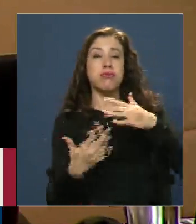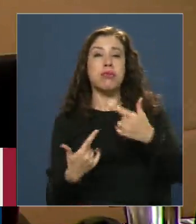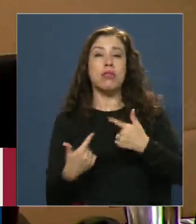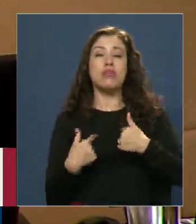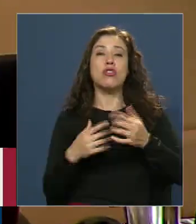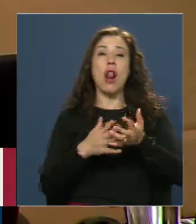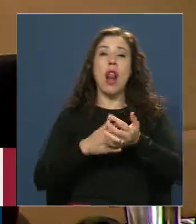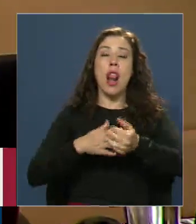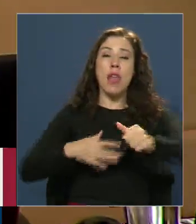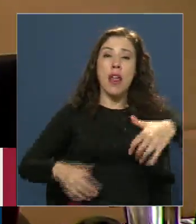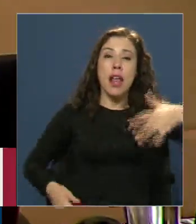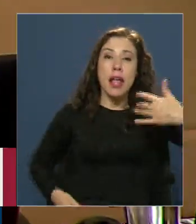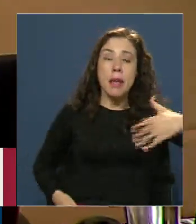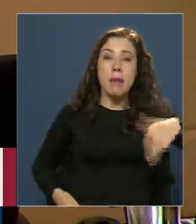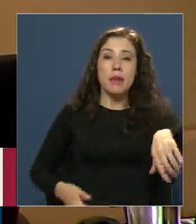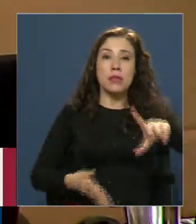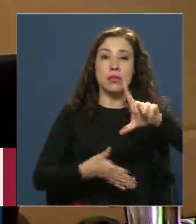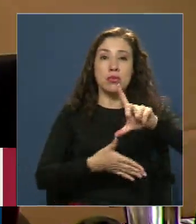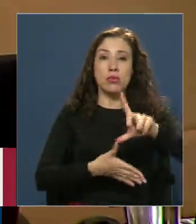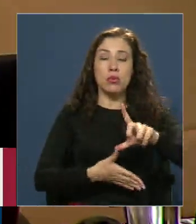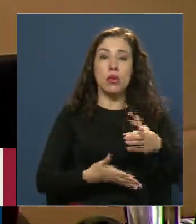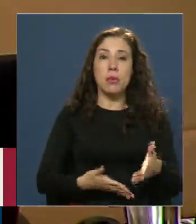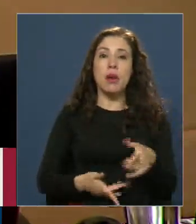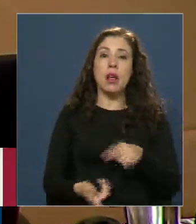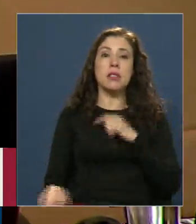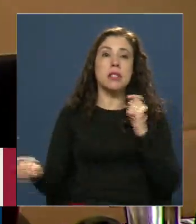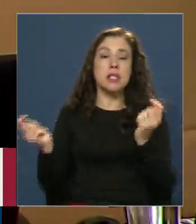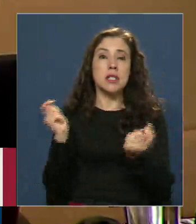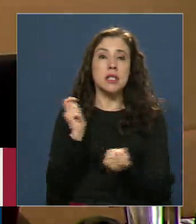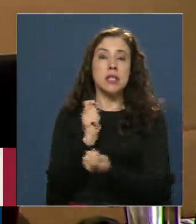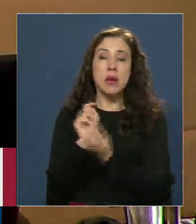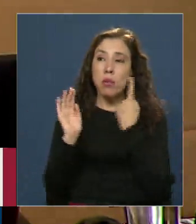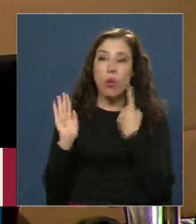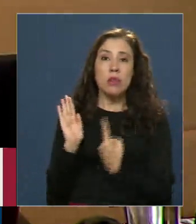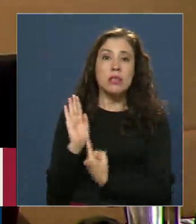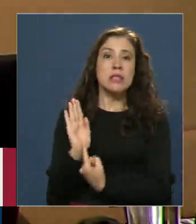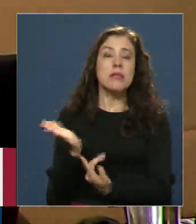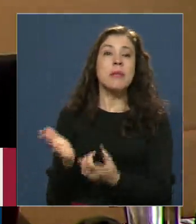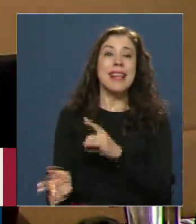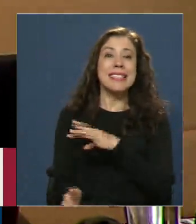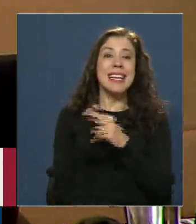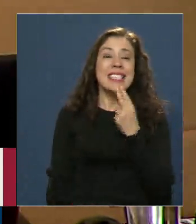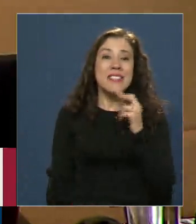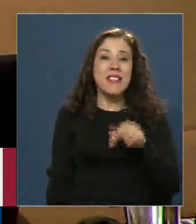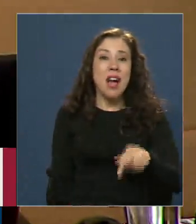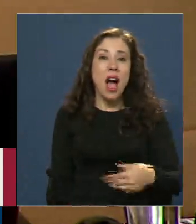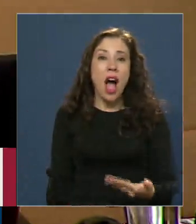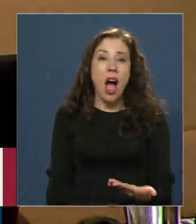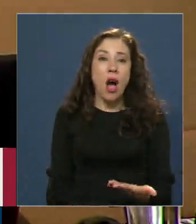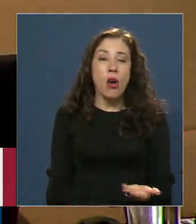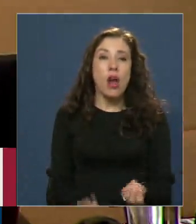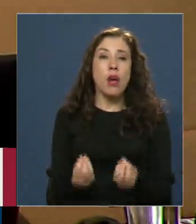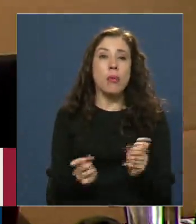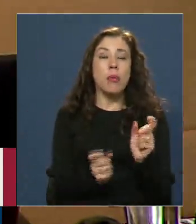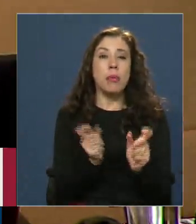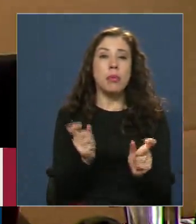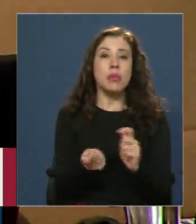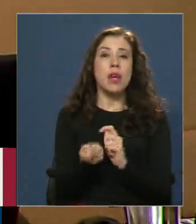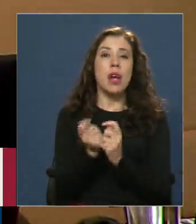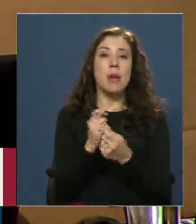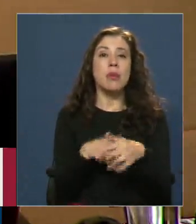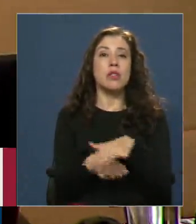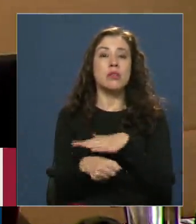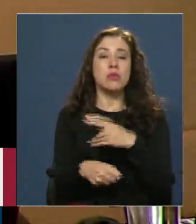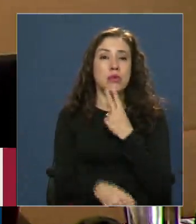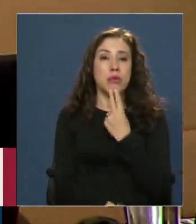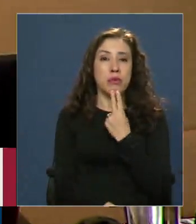un liderazgo importante en Sudamérica y ese cambio se ve reflejado en el Chile actual, en cómo la gente cambió sus condiciones